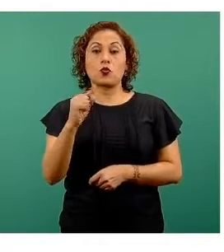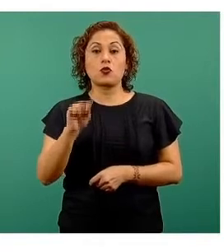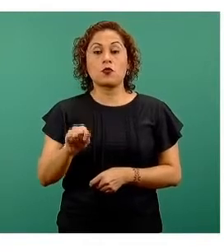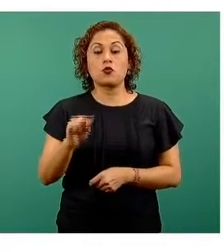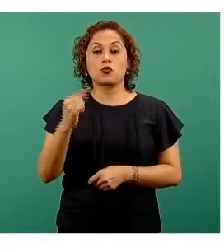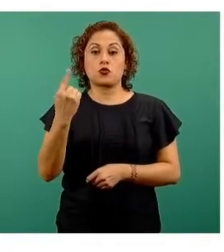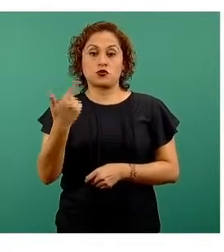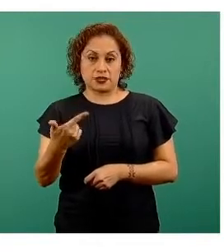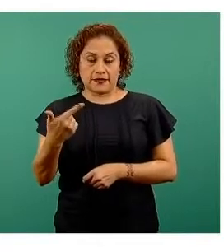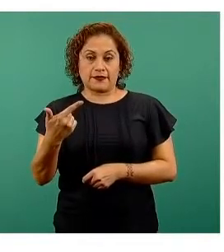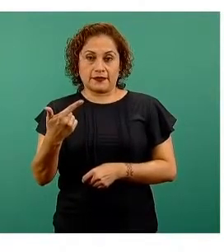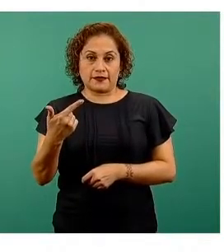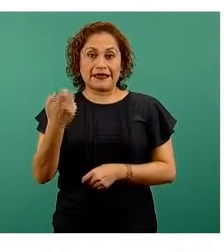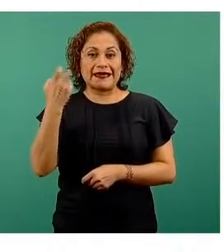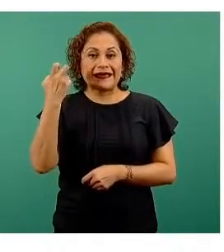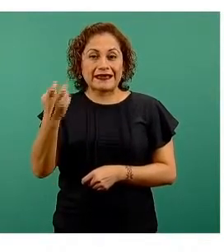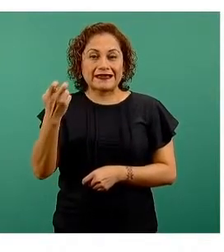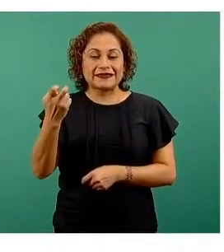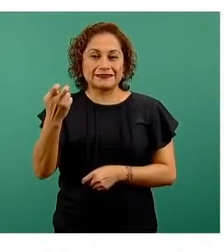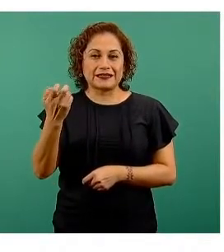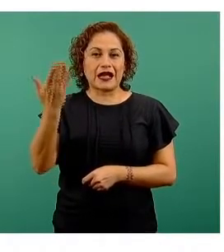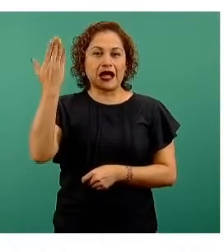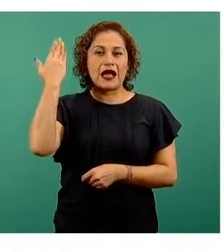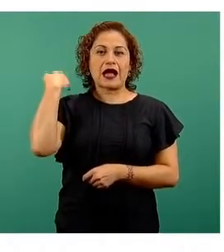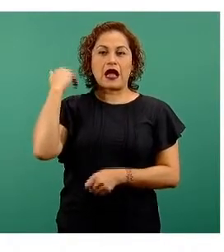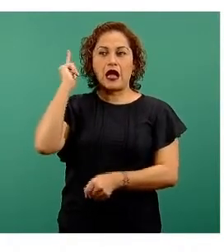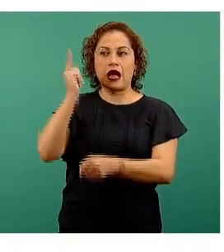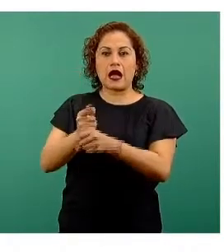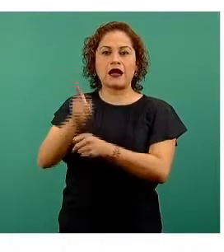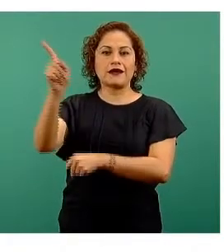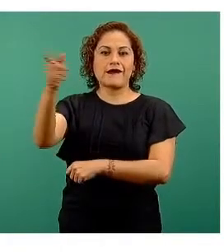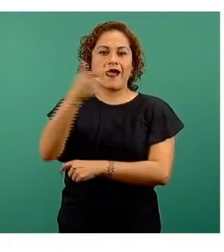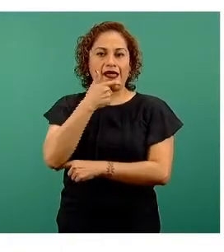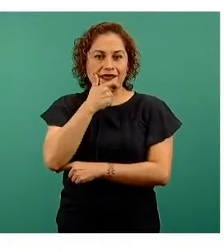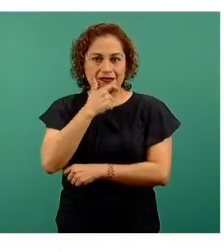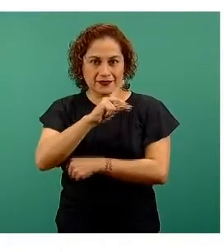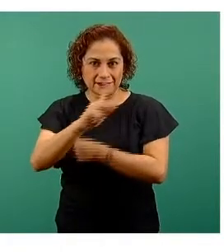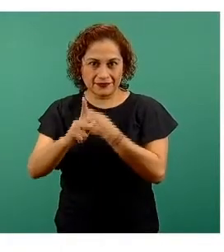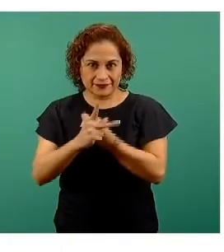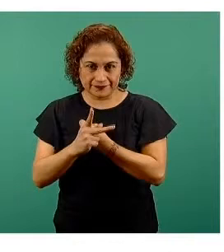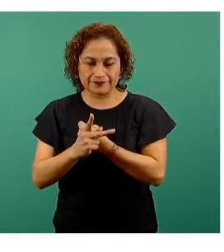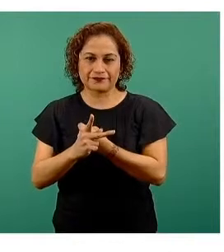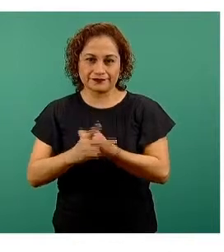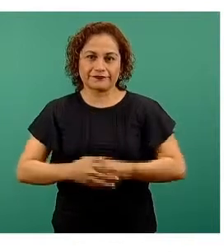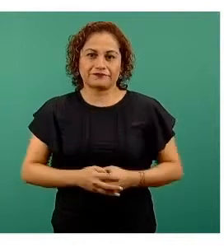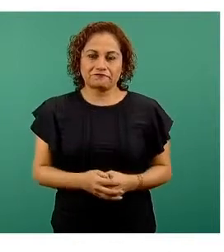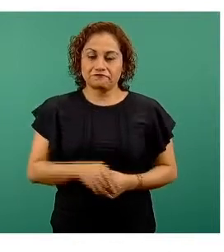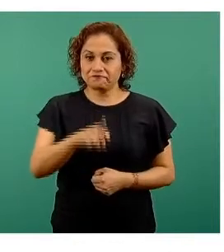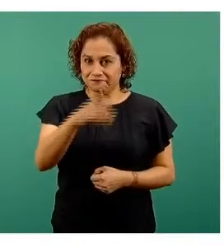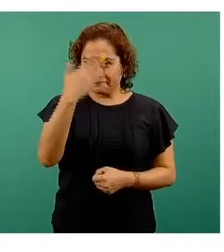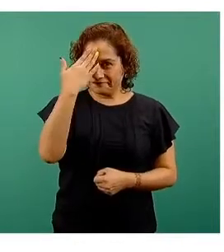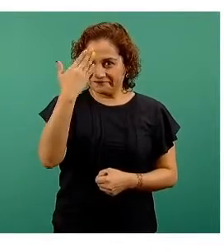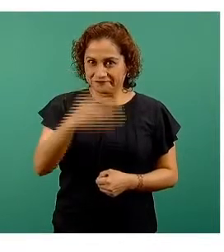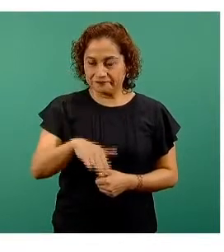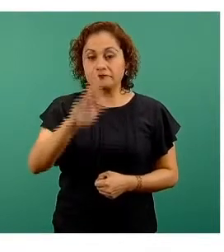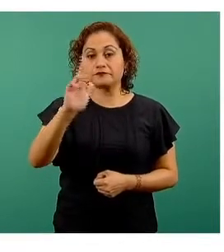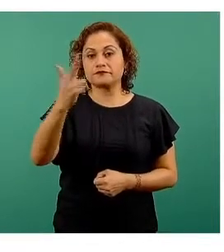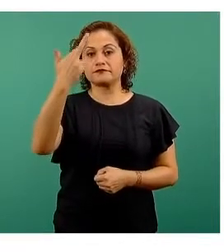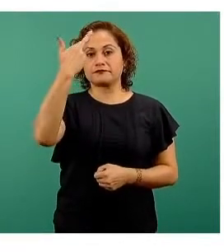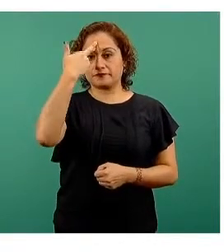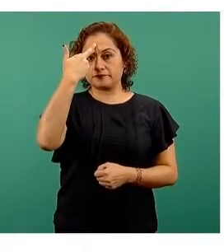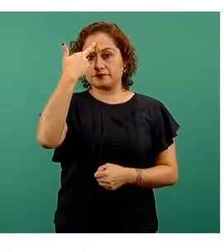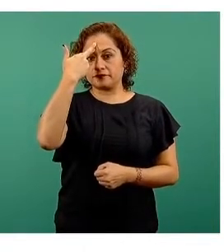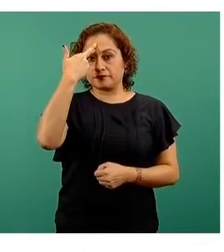B.1.1.7, fue la que en su momento se identificó en Reino Unido. Hay que recordar, y es importante mencionarlo, no se le